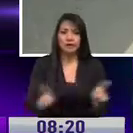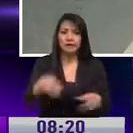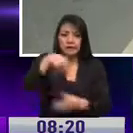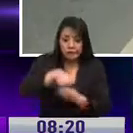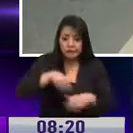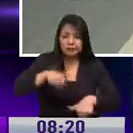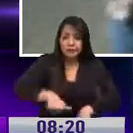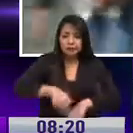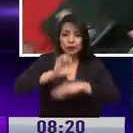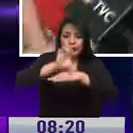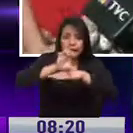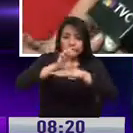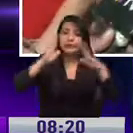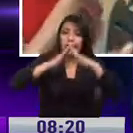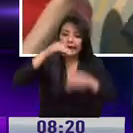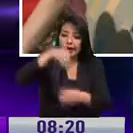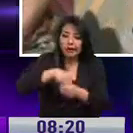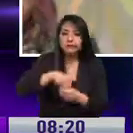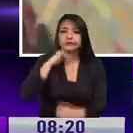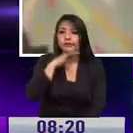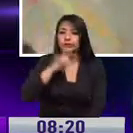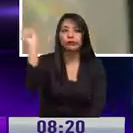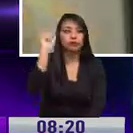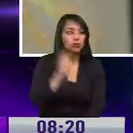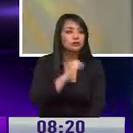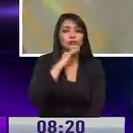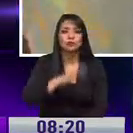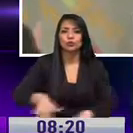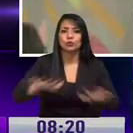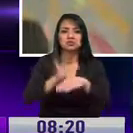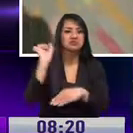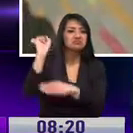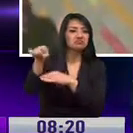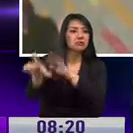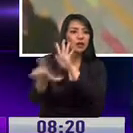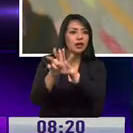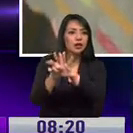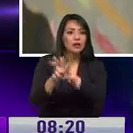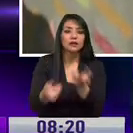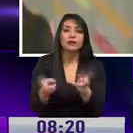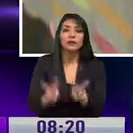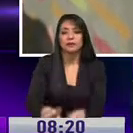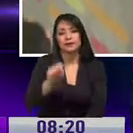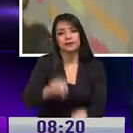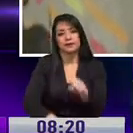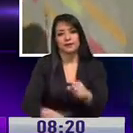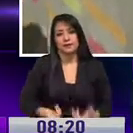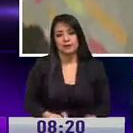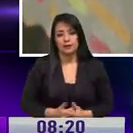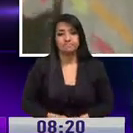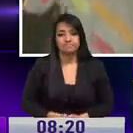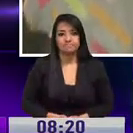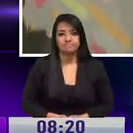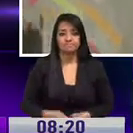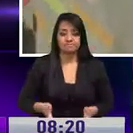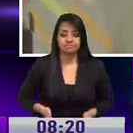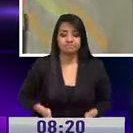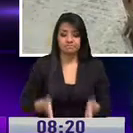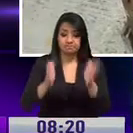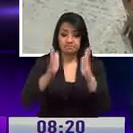casa ensuciamos, pintarrajeamos, nos despreocupamos y encima de eso también dañamos el medio ambiente. Así que en Isabela